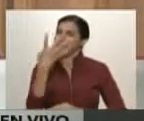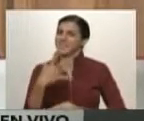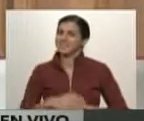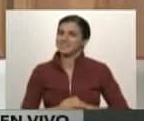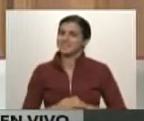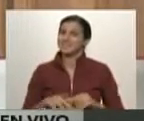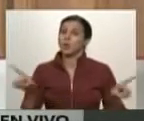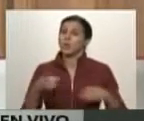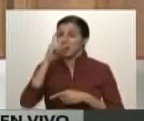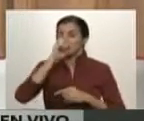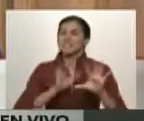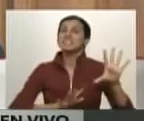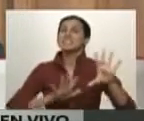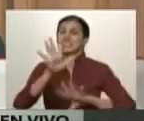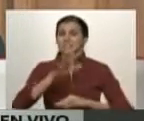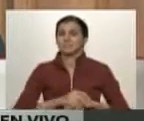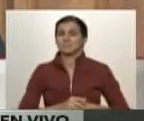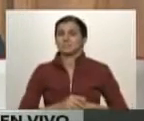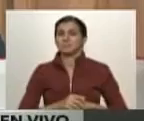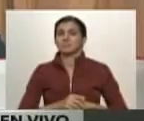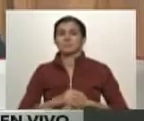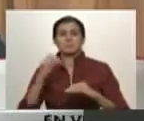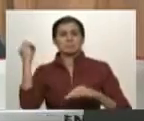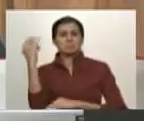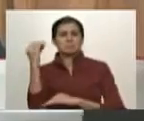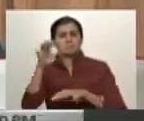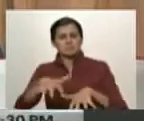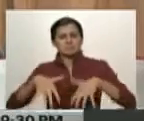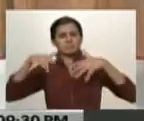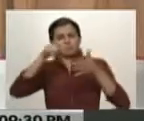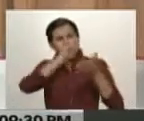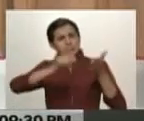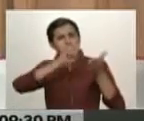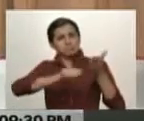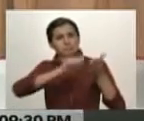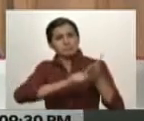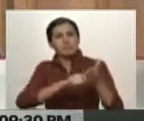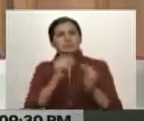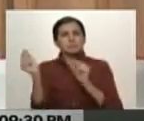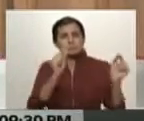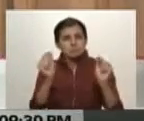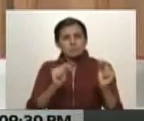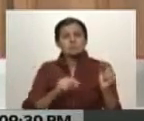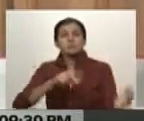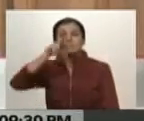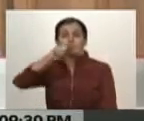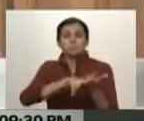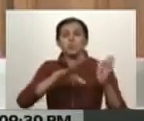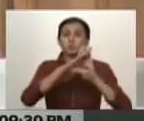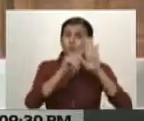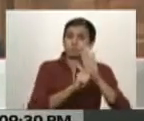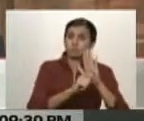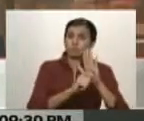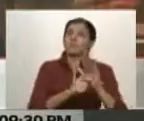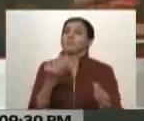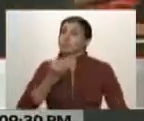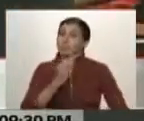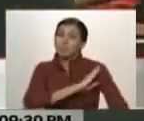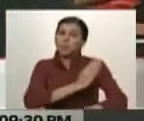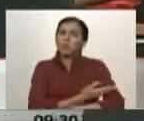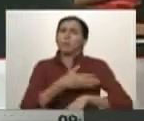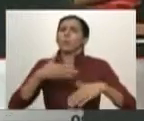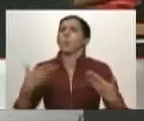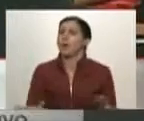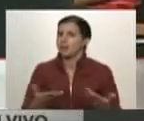la constituyente la parió el poder constituyente original el verdadero poder de un país el poder